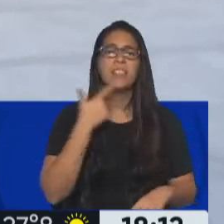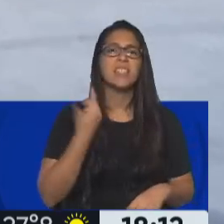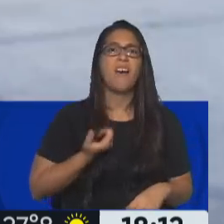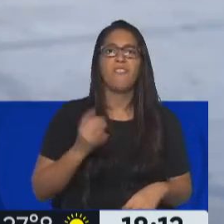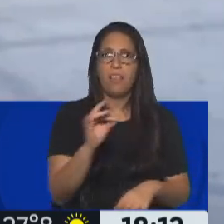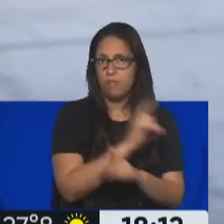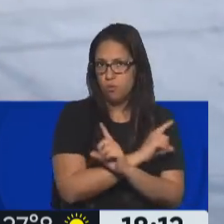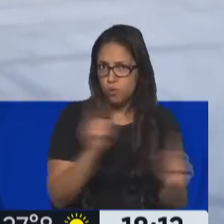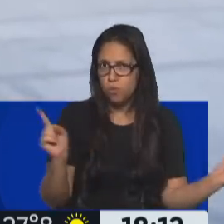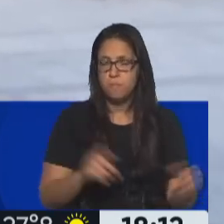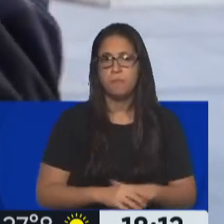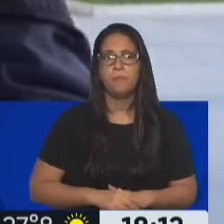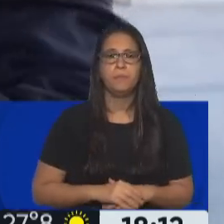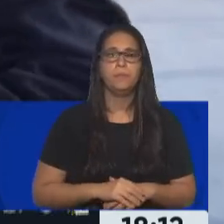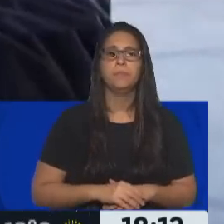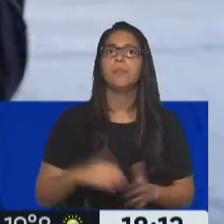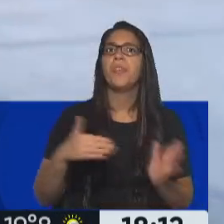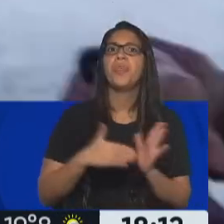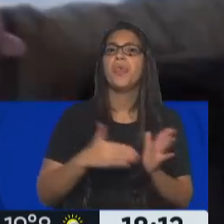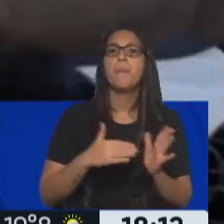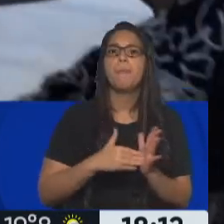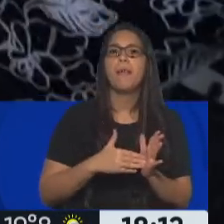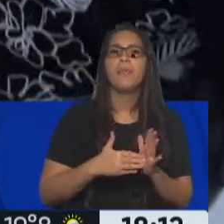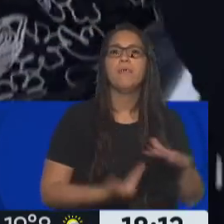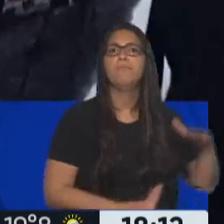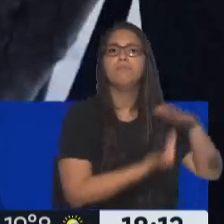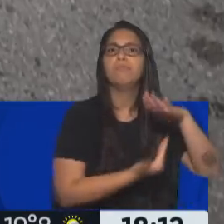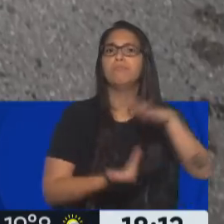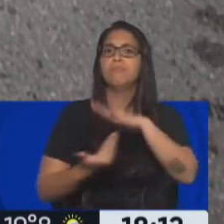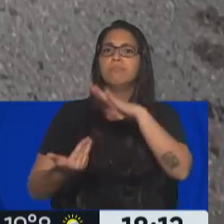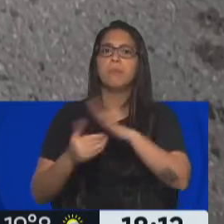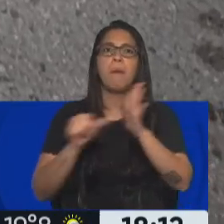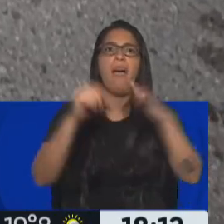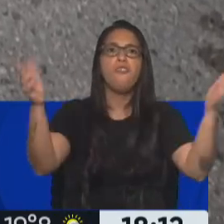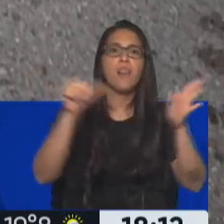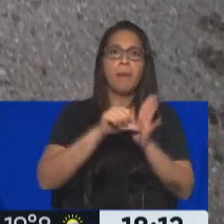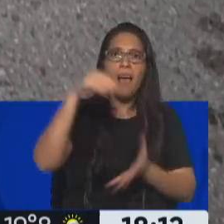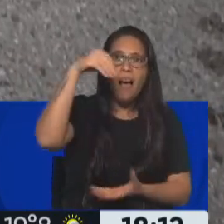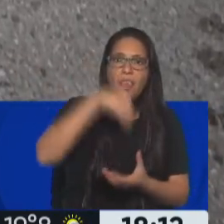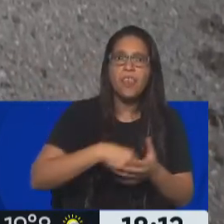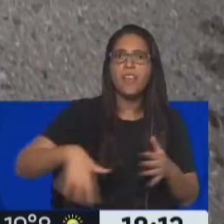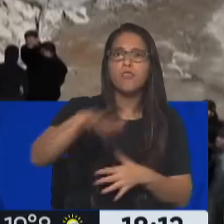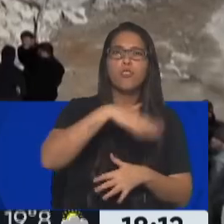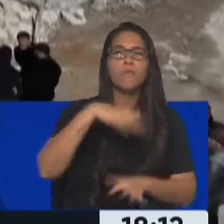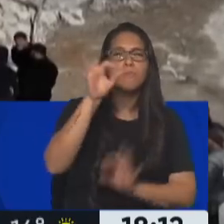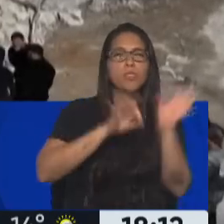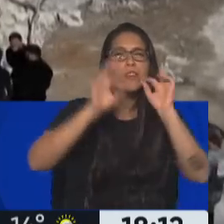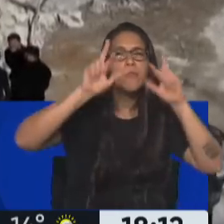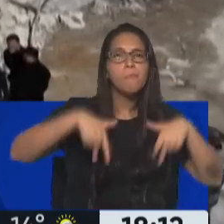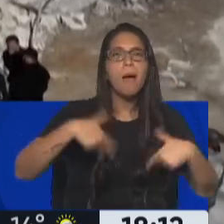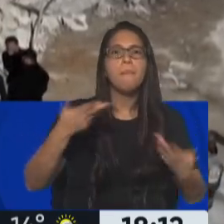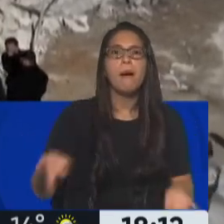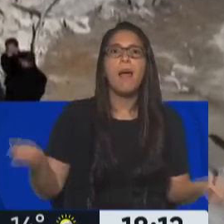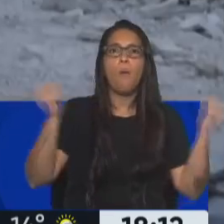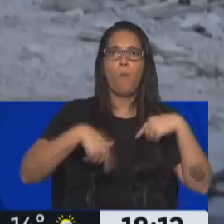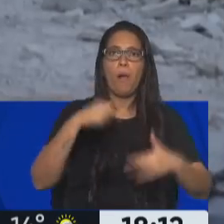El futuro de Siria depende del alineamiento de los actores internos y externos en un proyecto que garantice la estabilidad y la reconstrucción